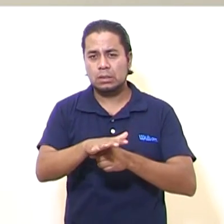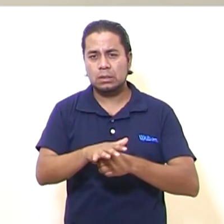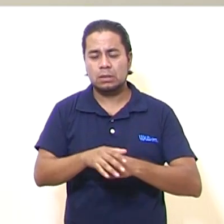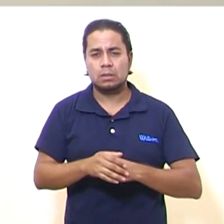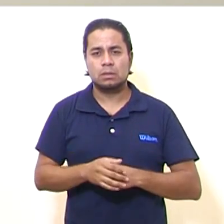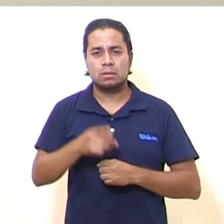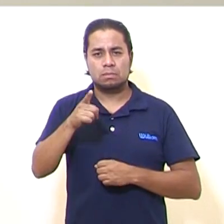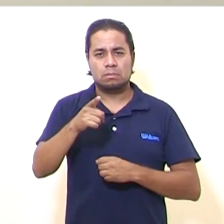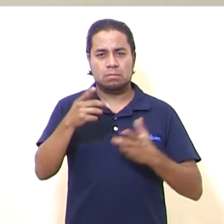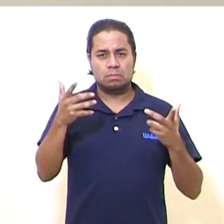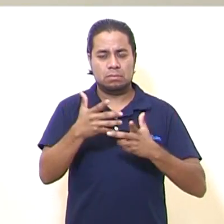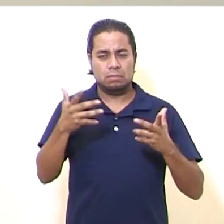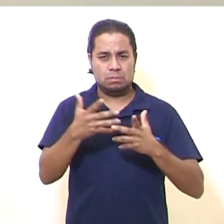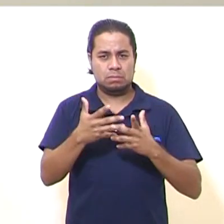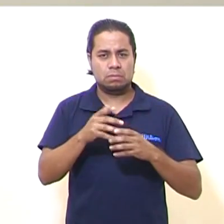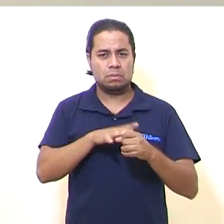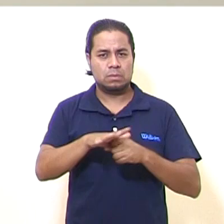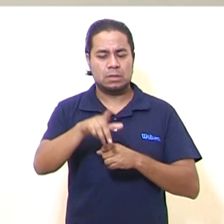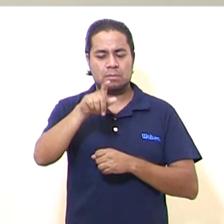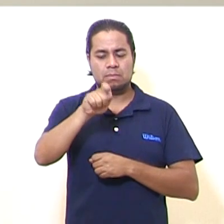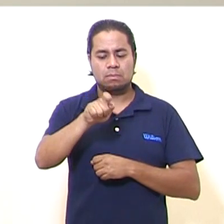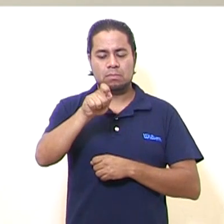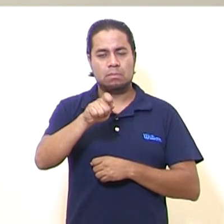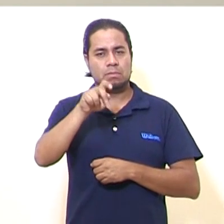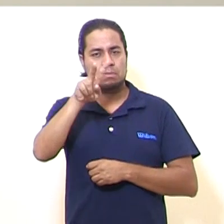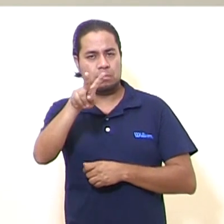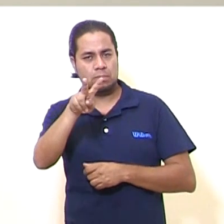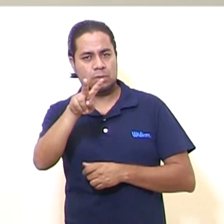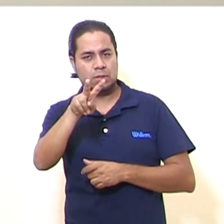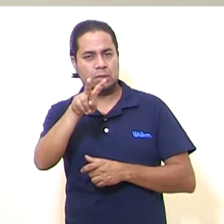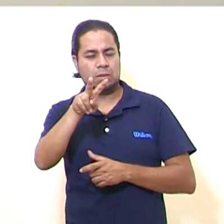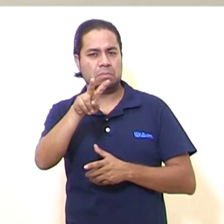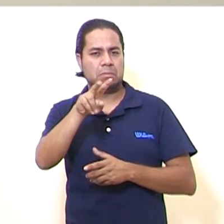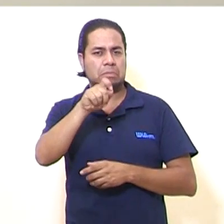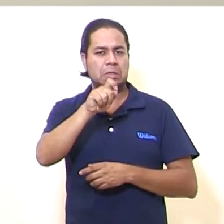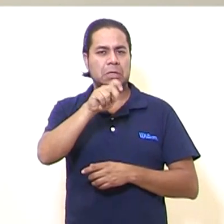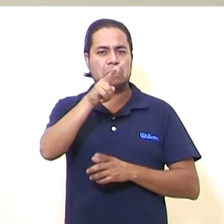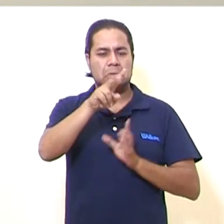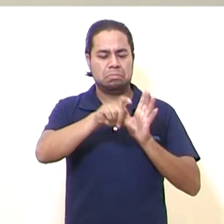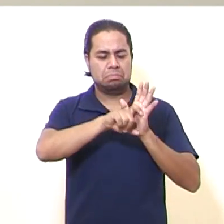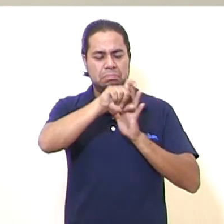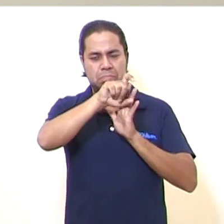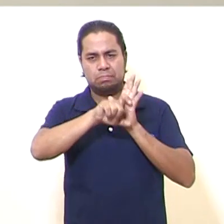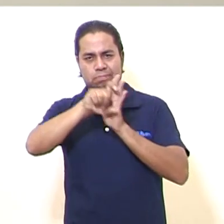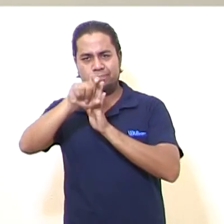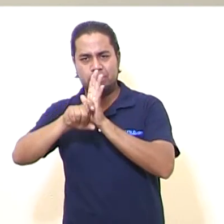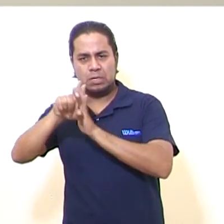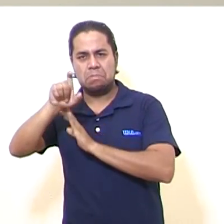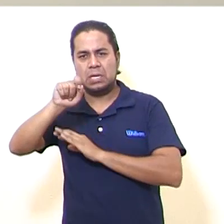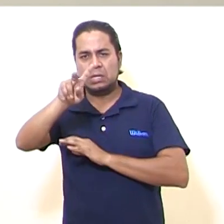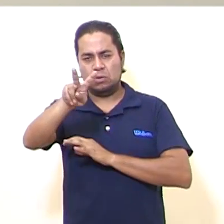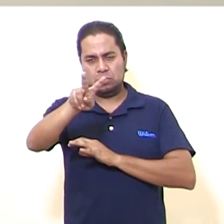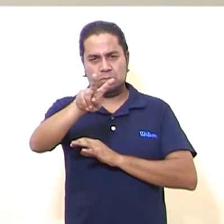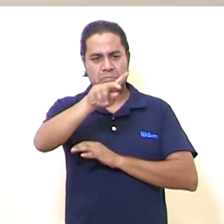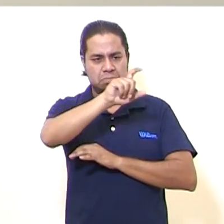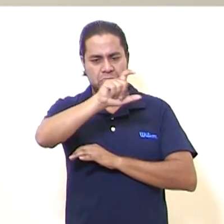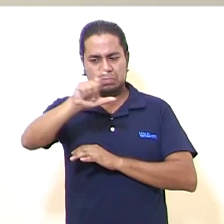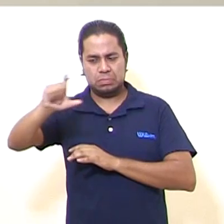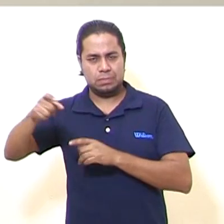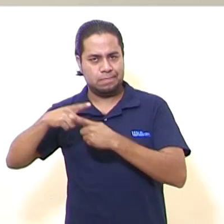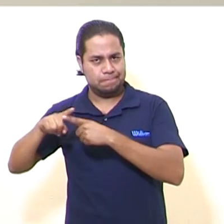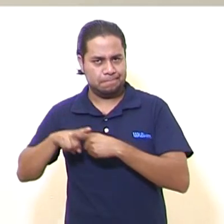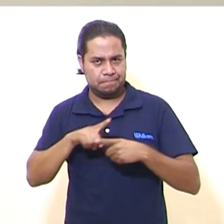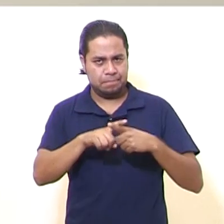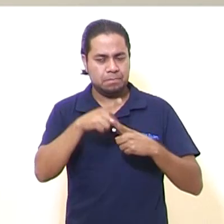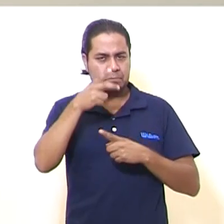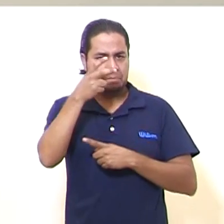hicieron 22 símbolos. 22, sí, los fenicios, a los cuales